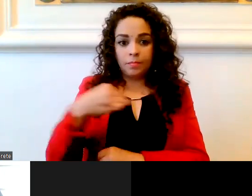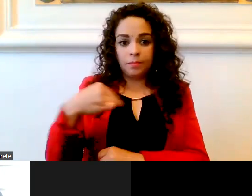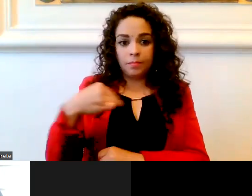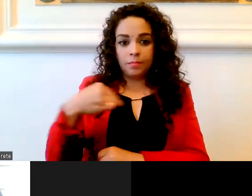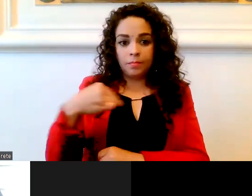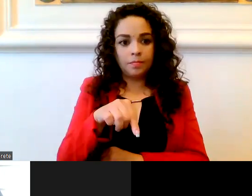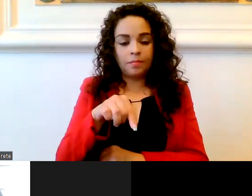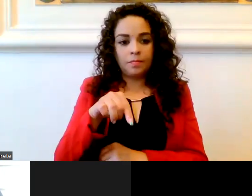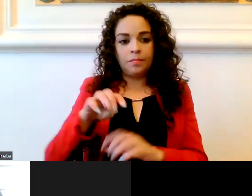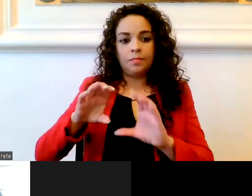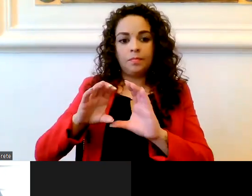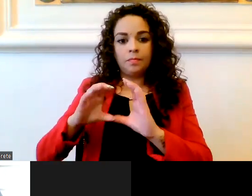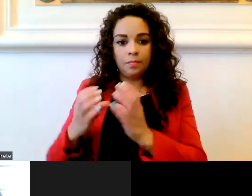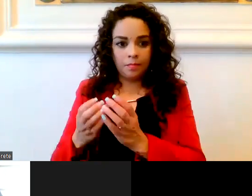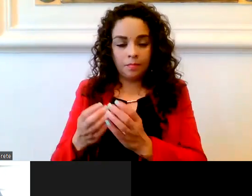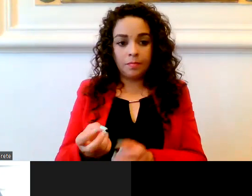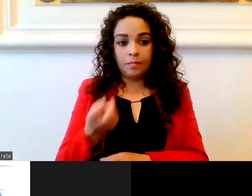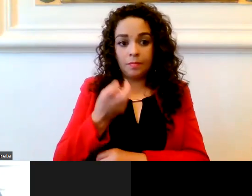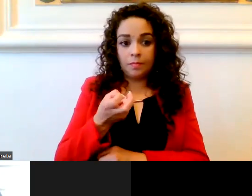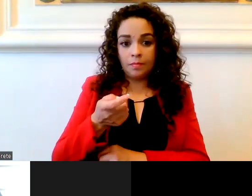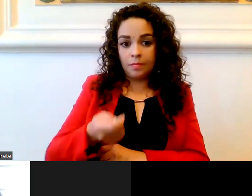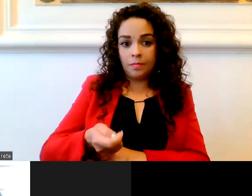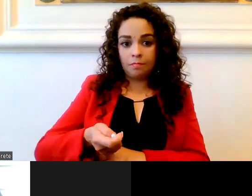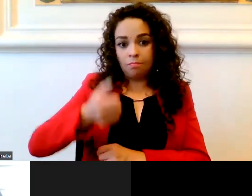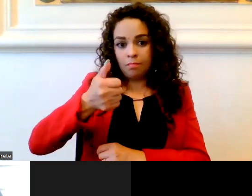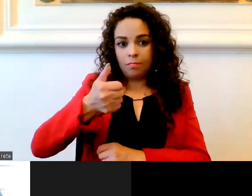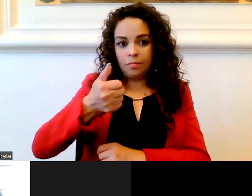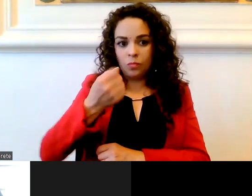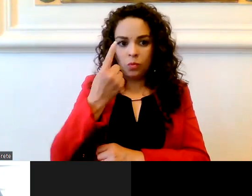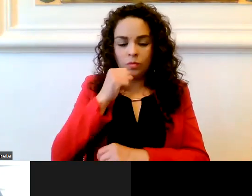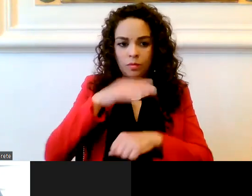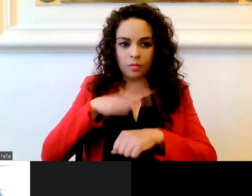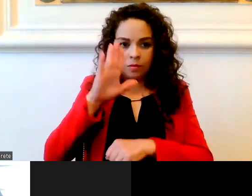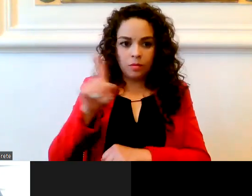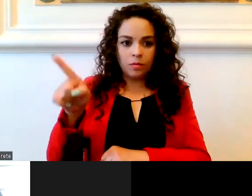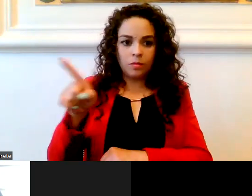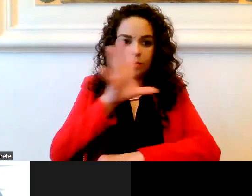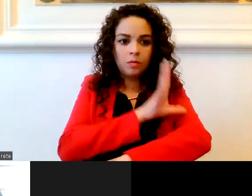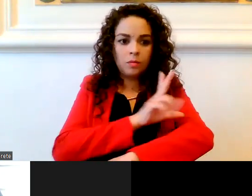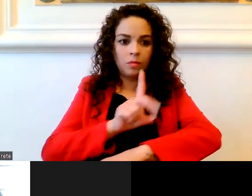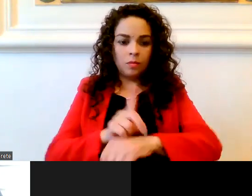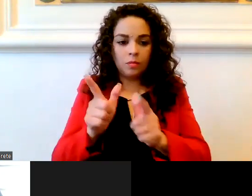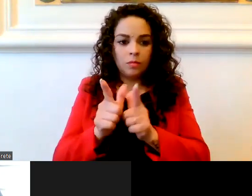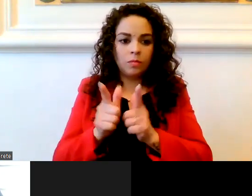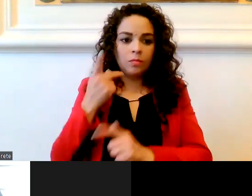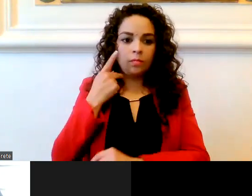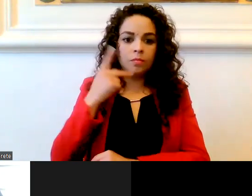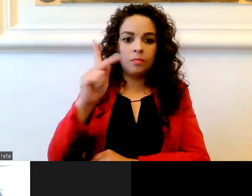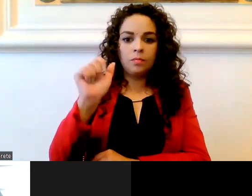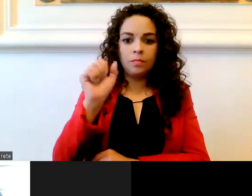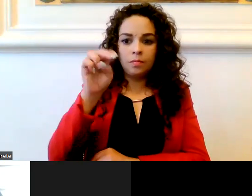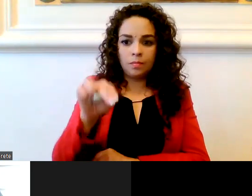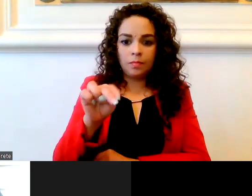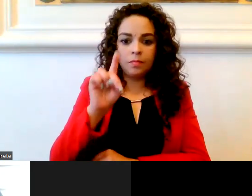esta ocasión, la diputada vicecoordinadora del Grupo Parlamentario de Acción Nacional, la diputada Luisa Gutiérrez